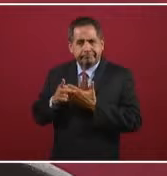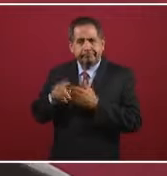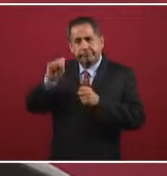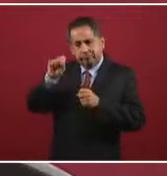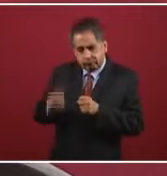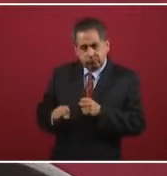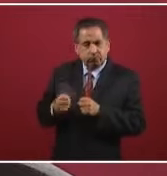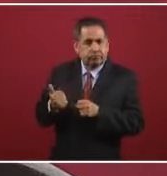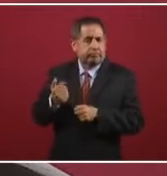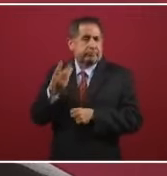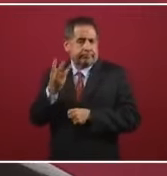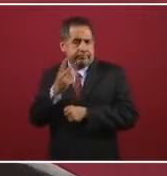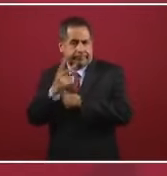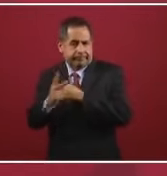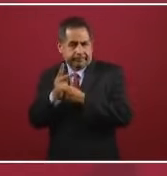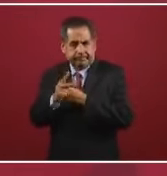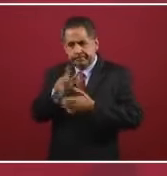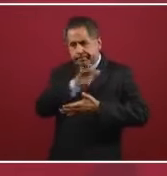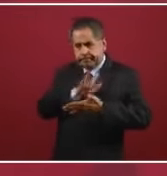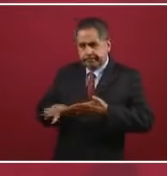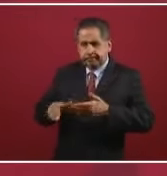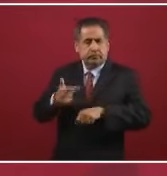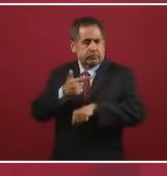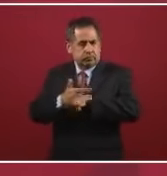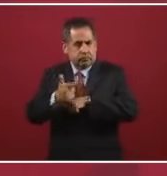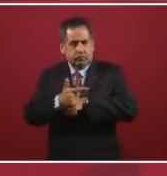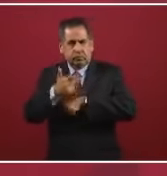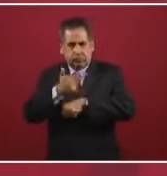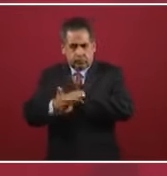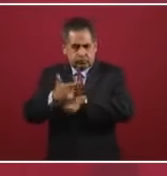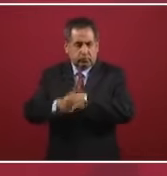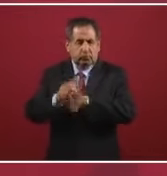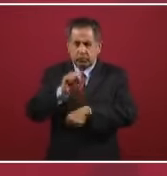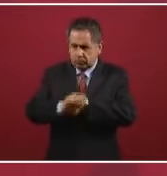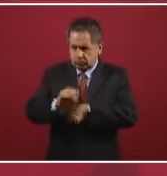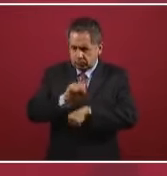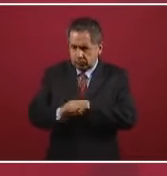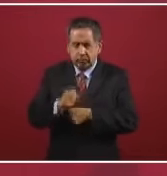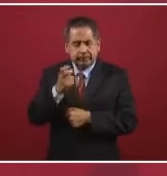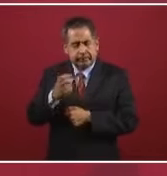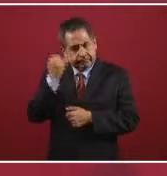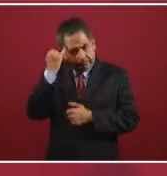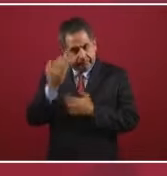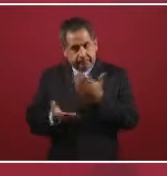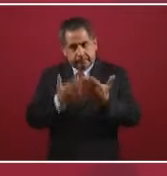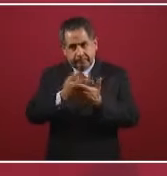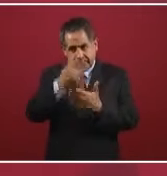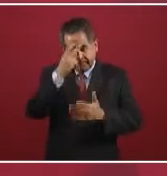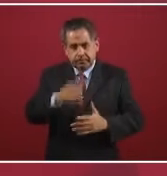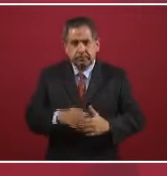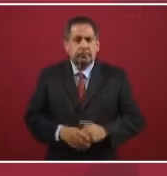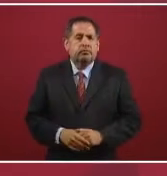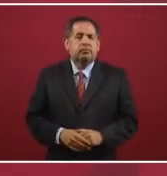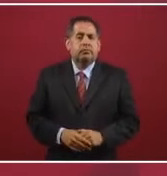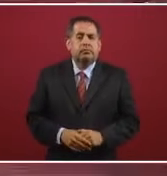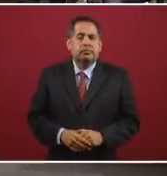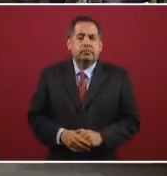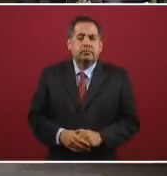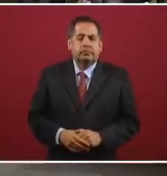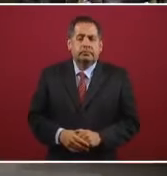y sobre todo los tres países de Centroamérica, Guatemala, Honduras y El Salvador. Esa va a ser la postura mexicana.